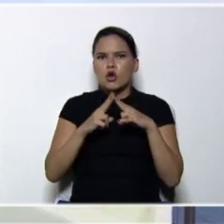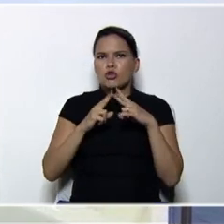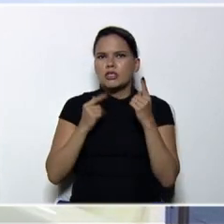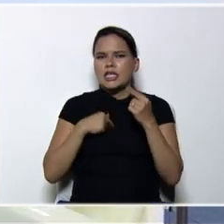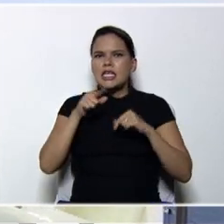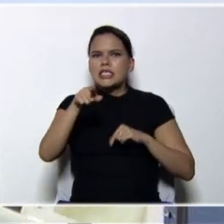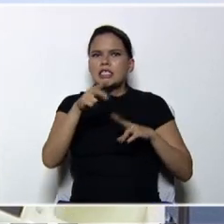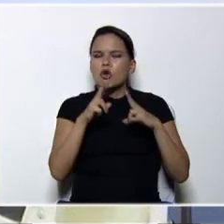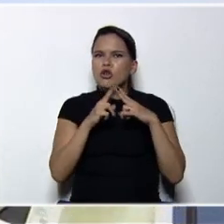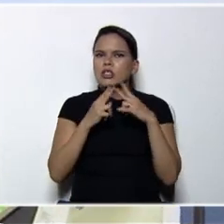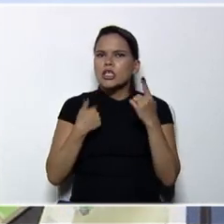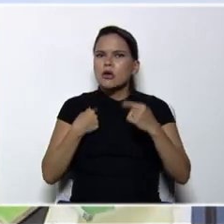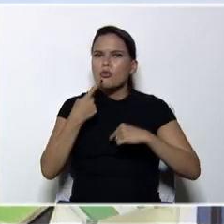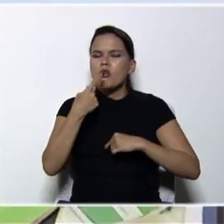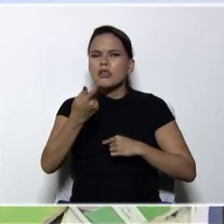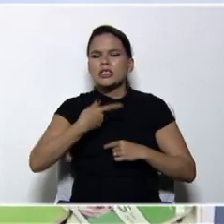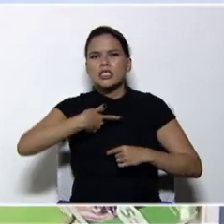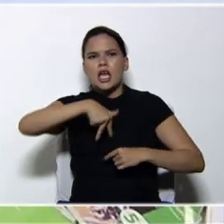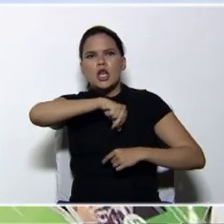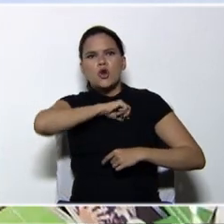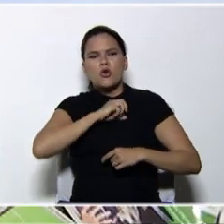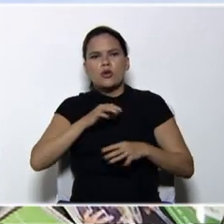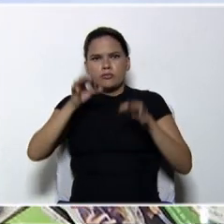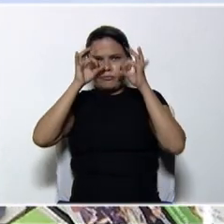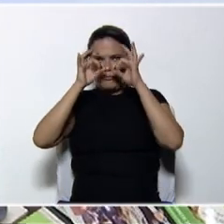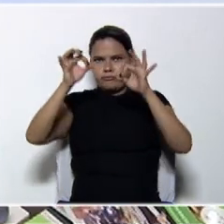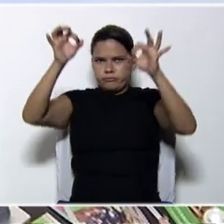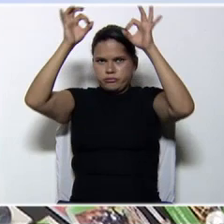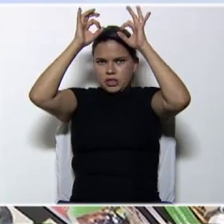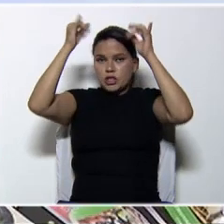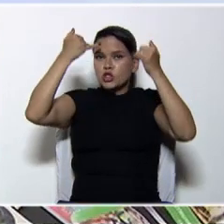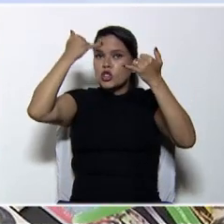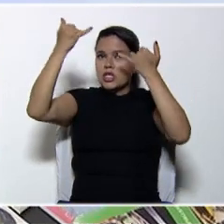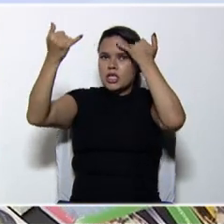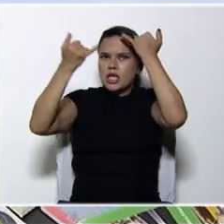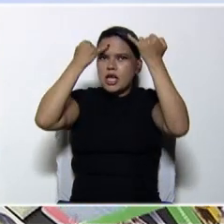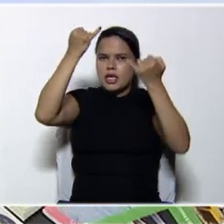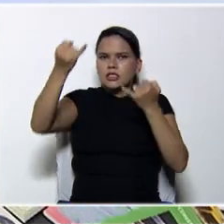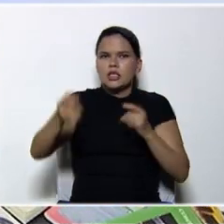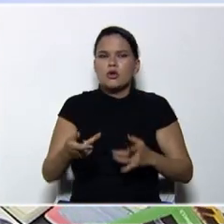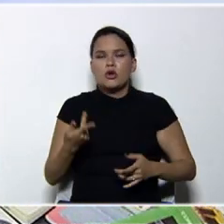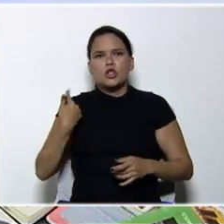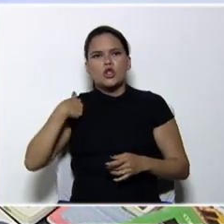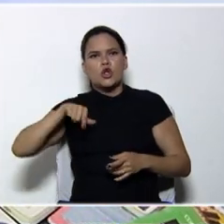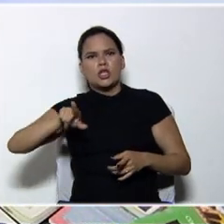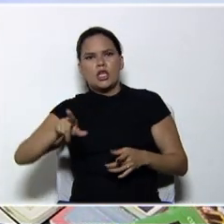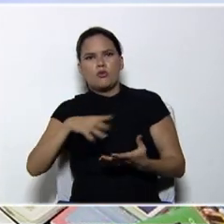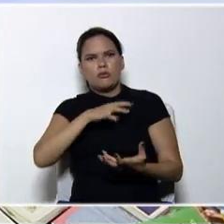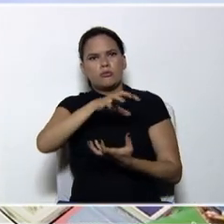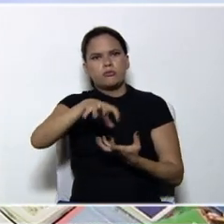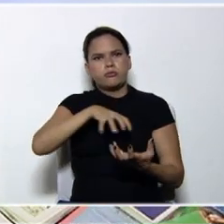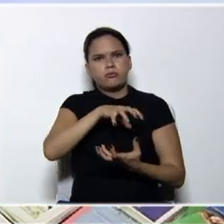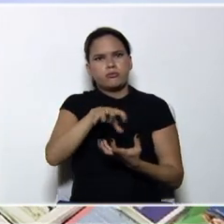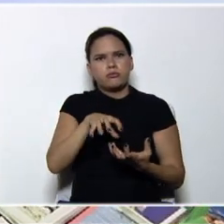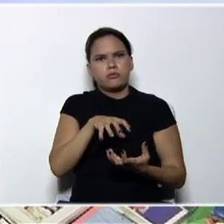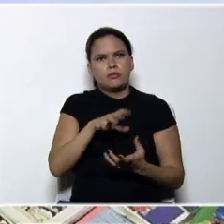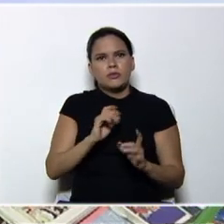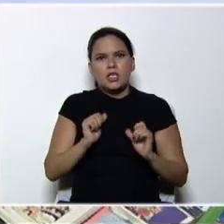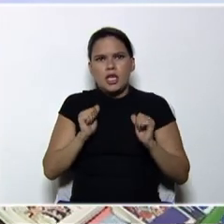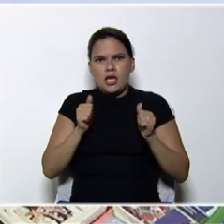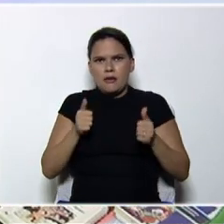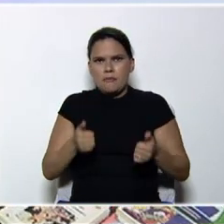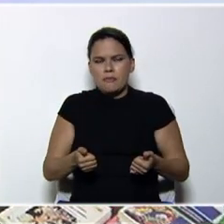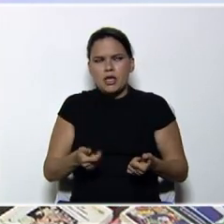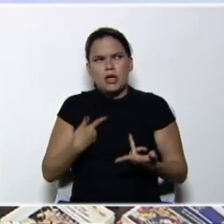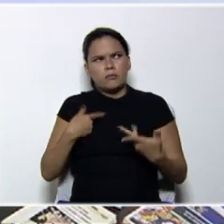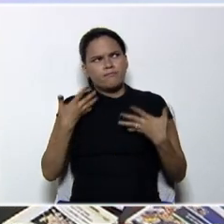conocer, como lo decía nuestro maestro Simón Rodríguez, son ideas, muchachos. Cuando yo tengo el problema, empiezo a generarme